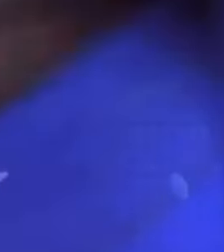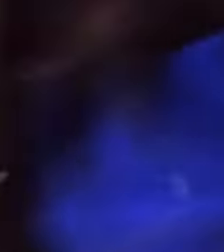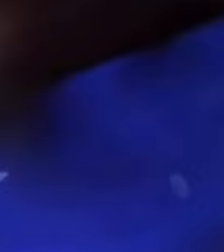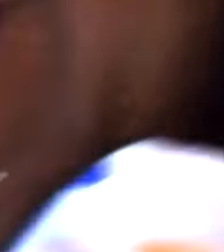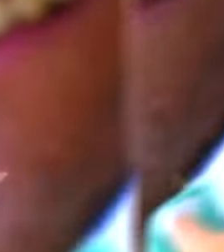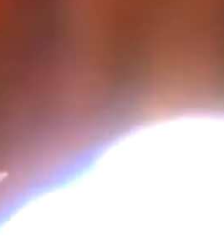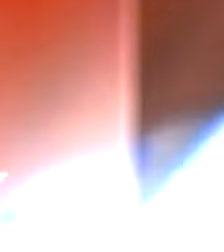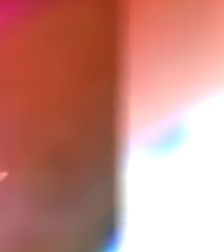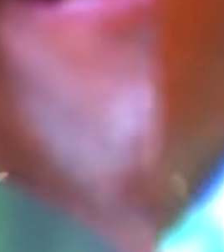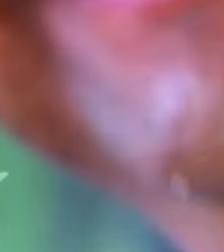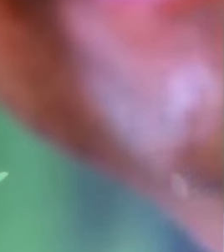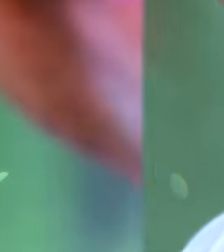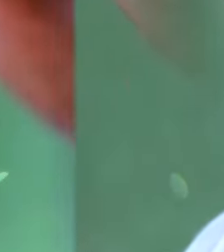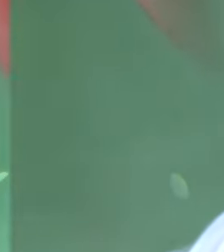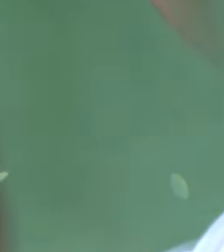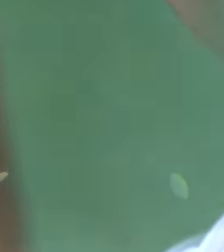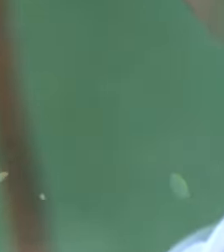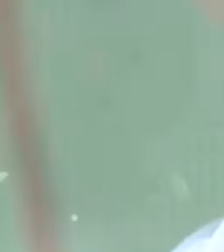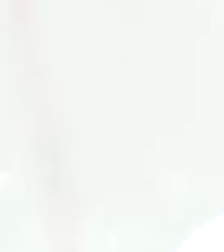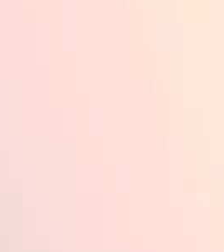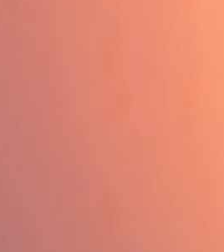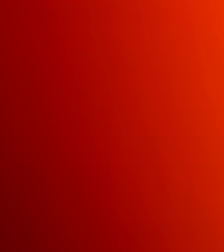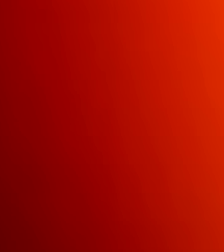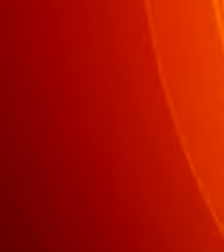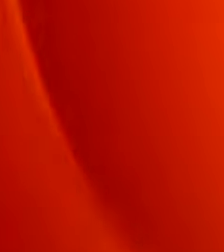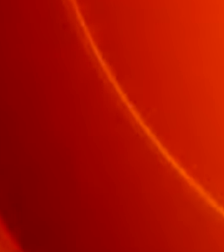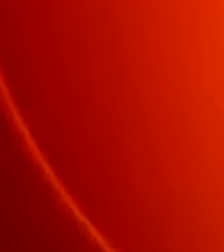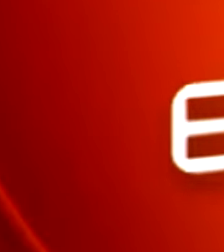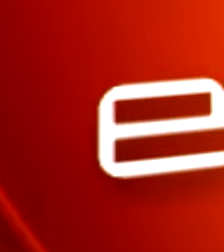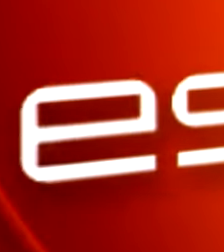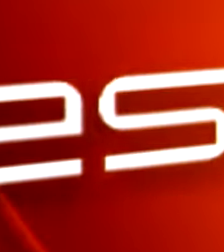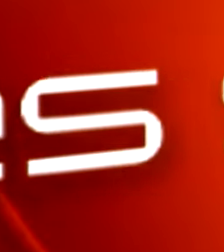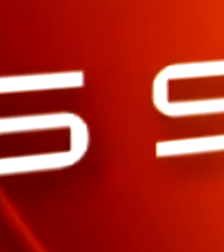tuyos. Porque Caguas es seguridad y futuro.